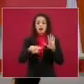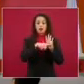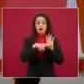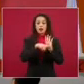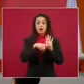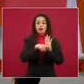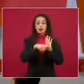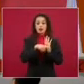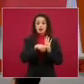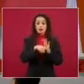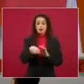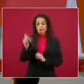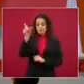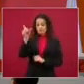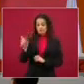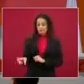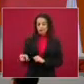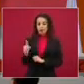Negativa,